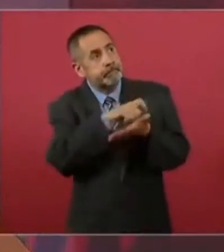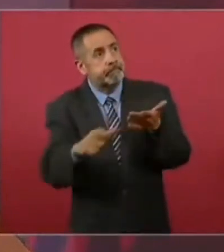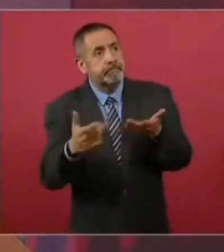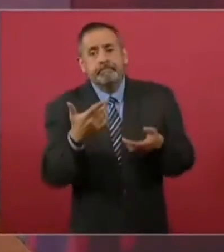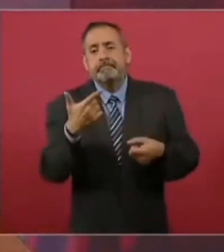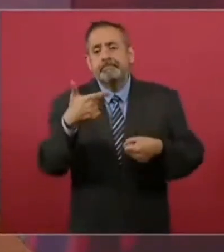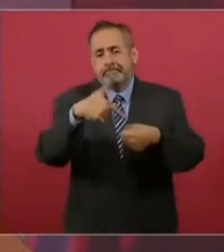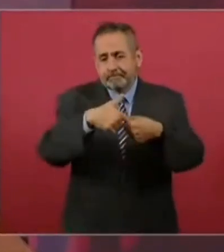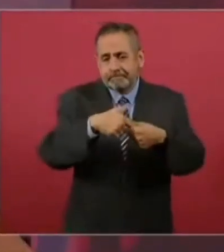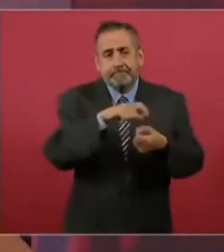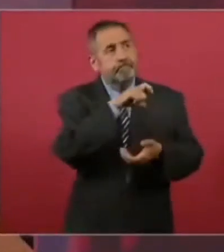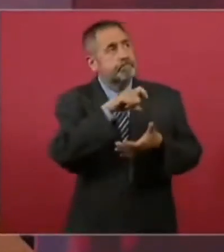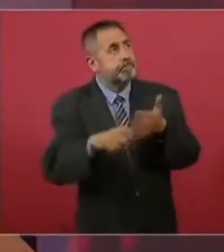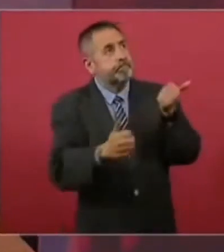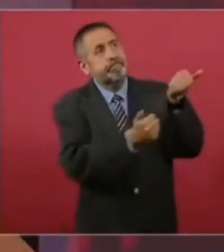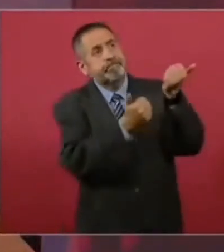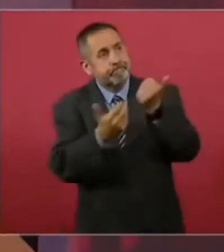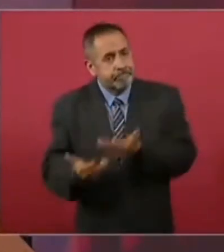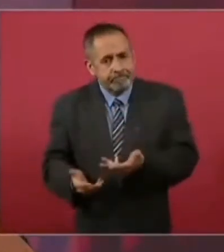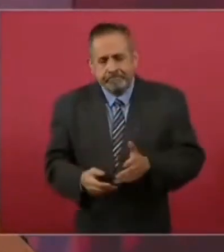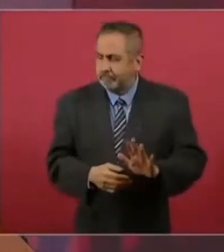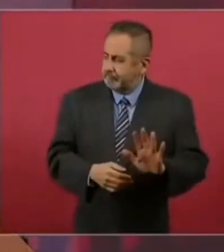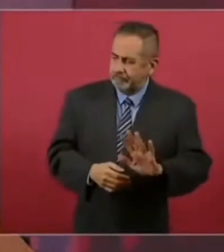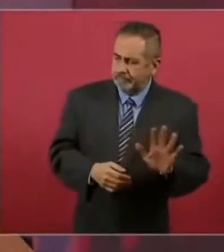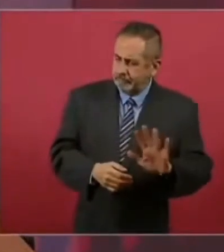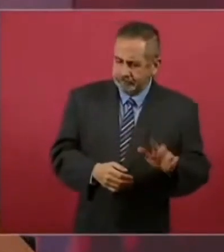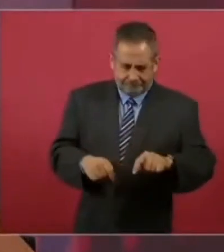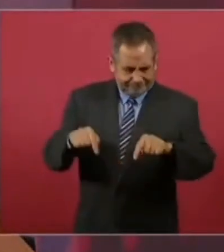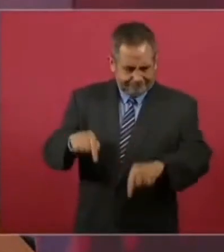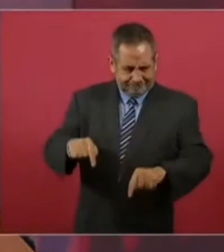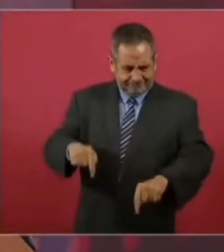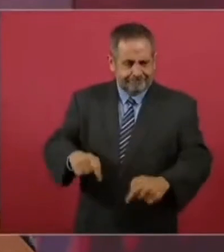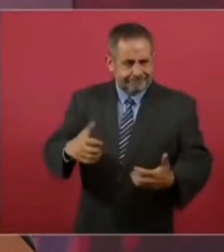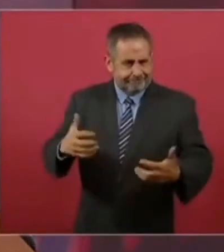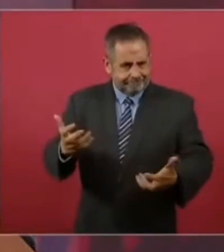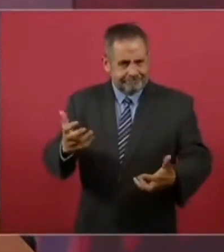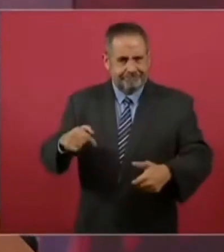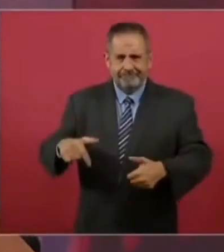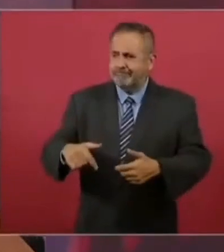extranjero, porque eso nos significa